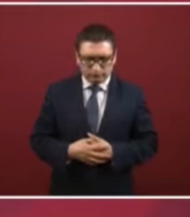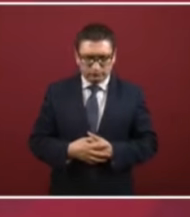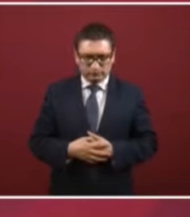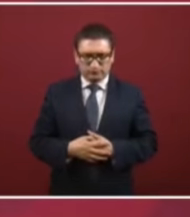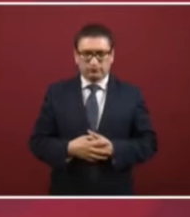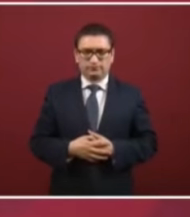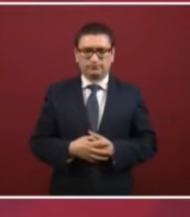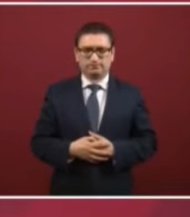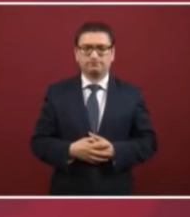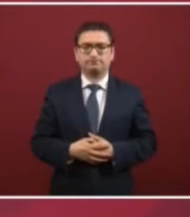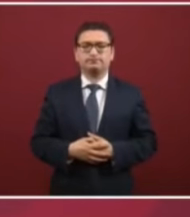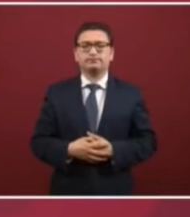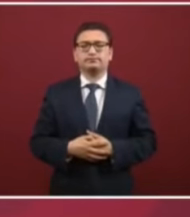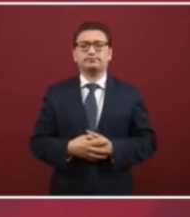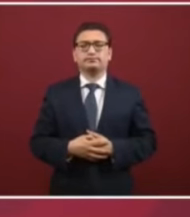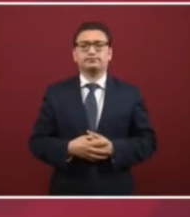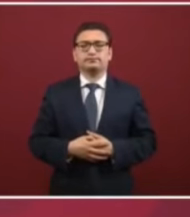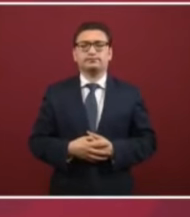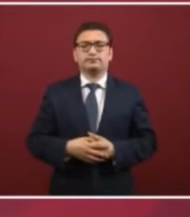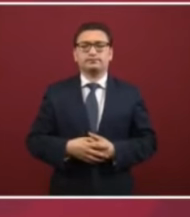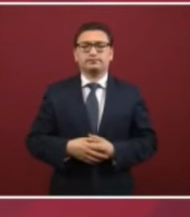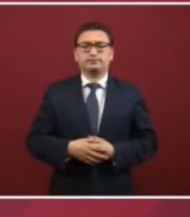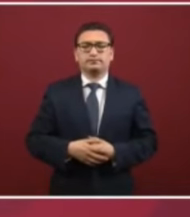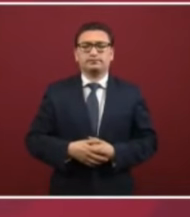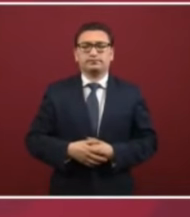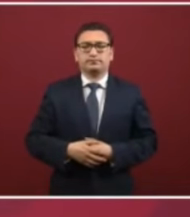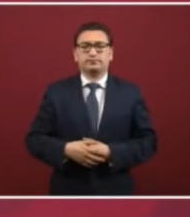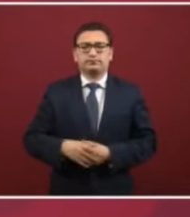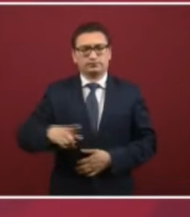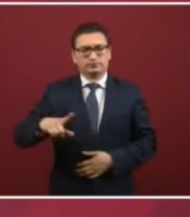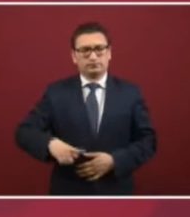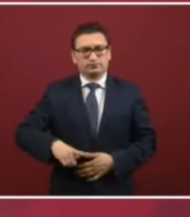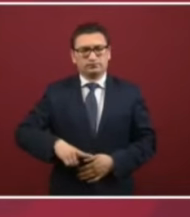como lo expreso utilizando un símil,